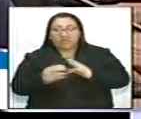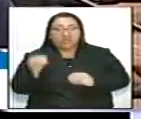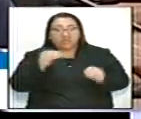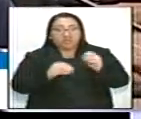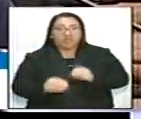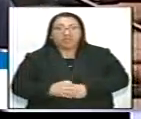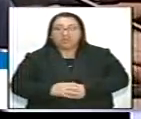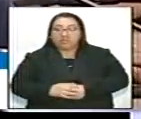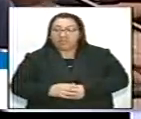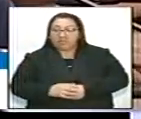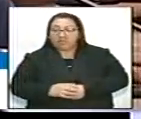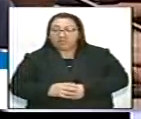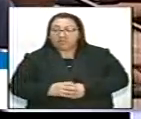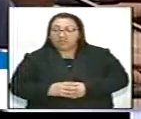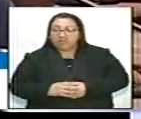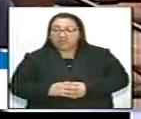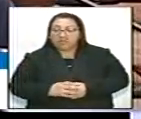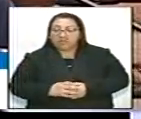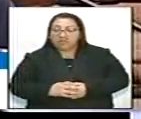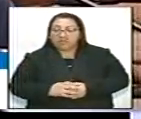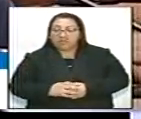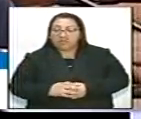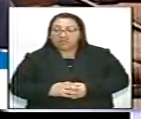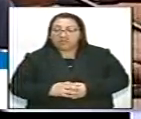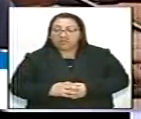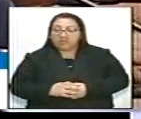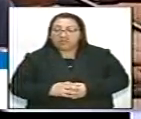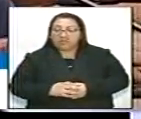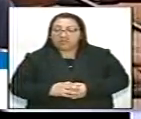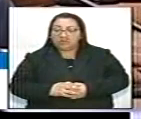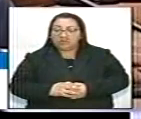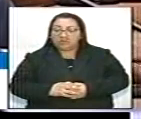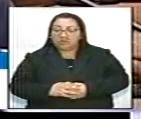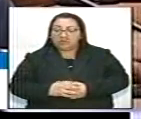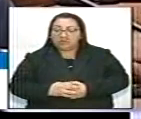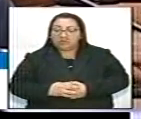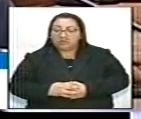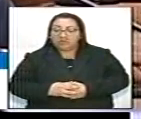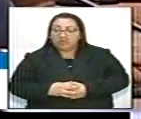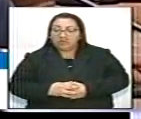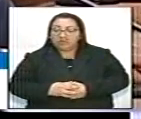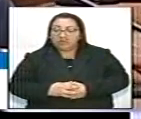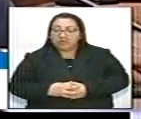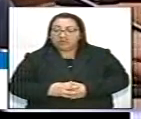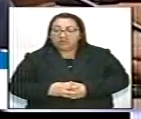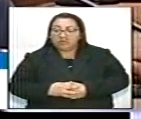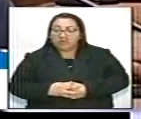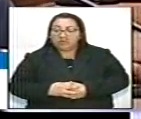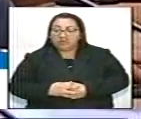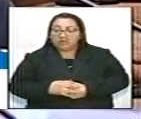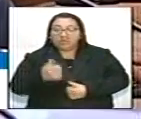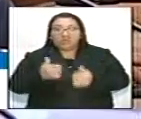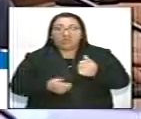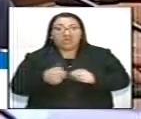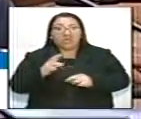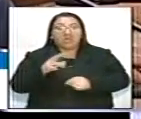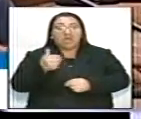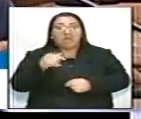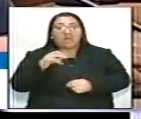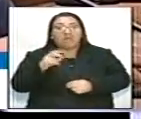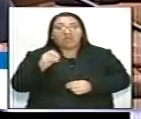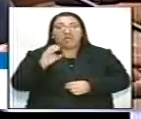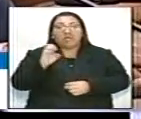implementando el acuerdo que se ha realizado con Odebrecht y cuáles son las razones por las cuales el procurador Amado Enco